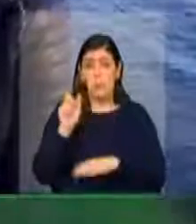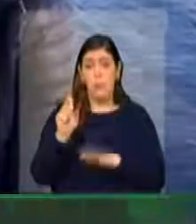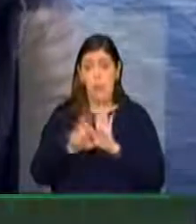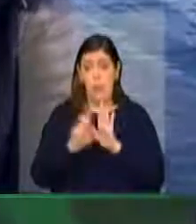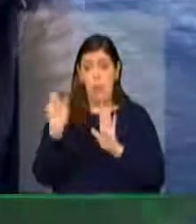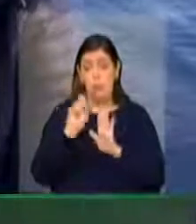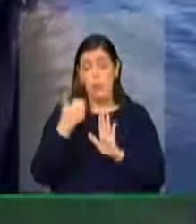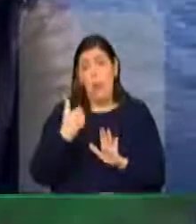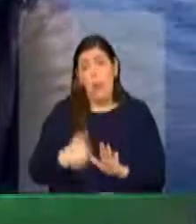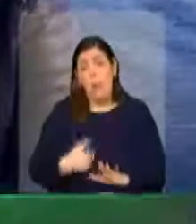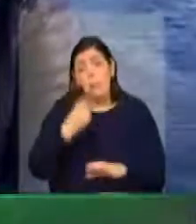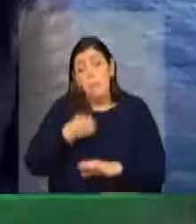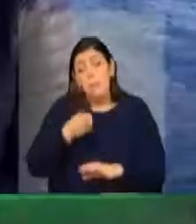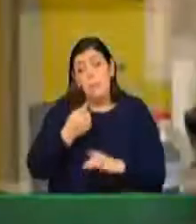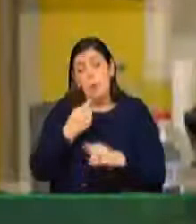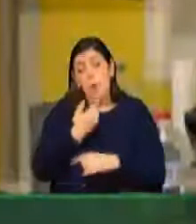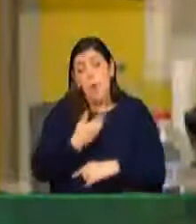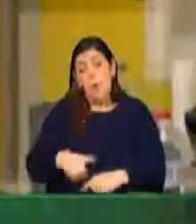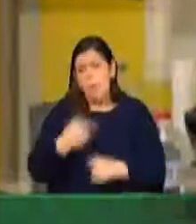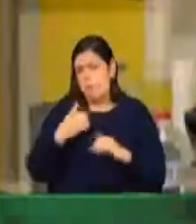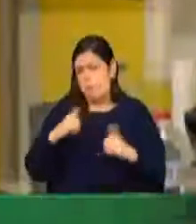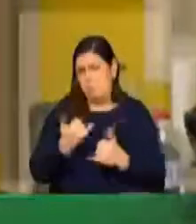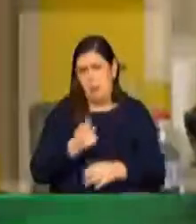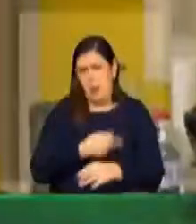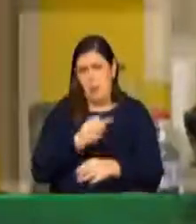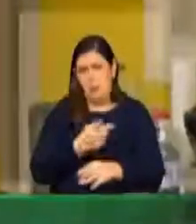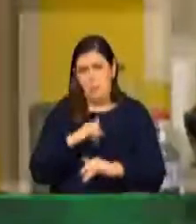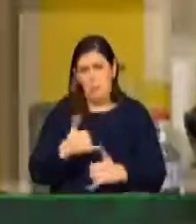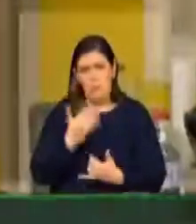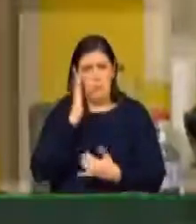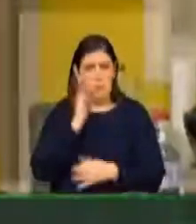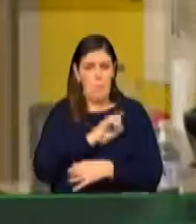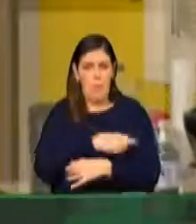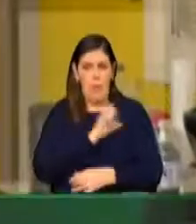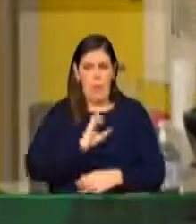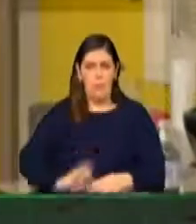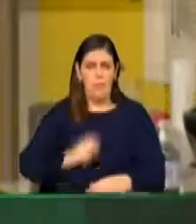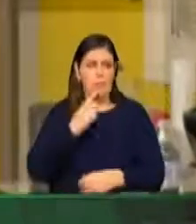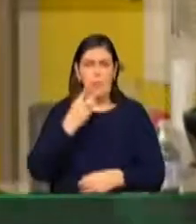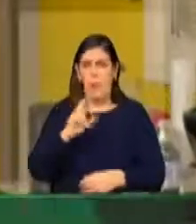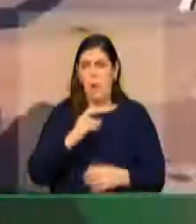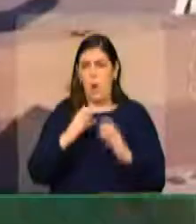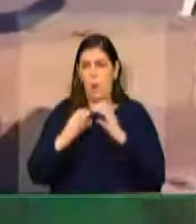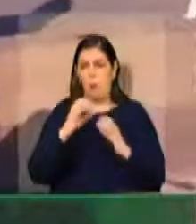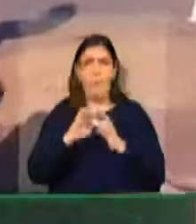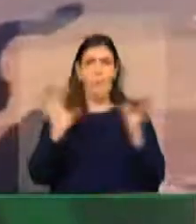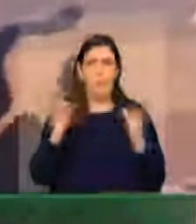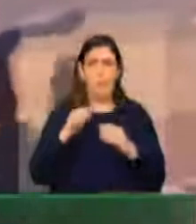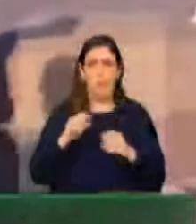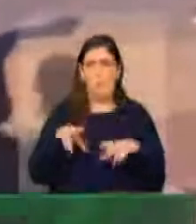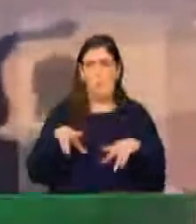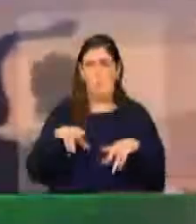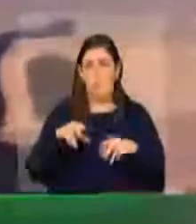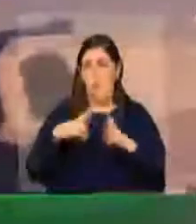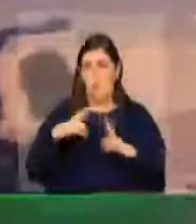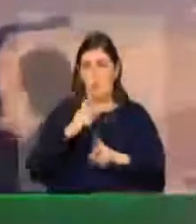Lamento mucho esta decisión, pero bueno, ya nos viene acostumbrando, digamos, el Poder Ejecutivo a negar espacios de comunicación democrática. El secretario